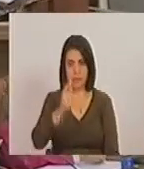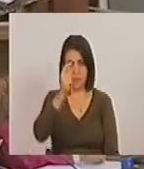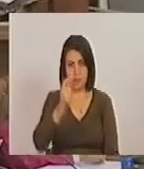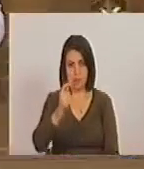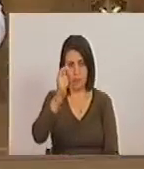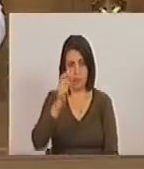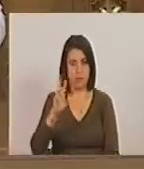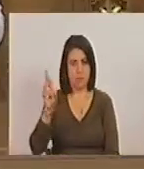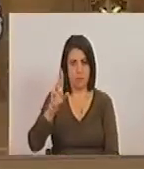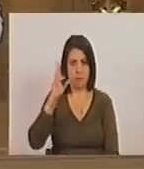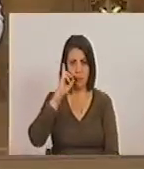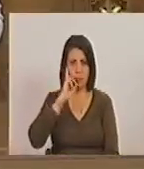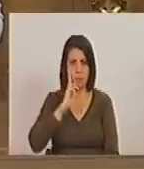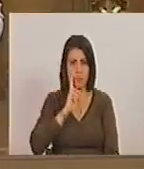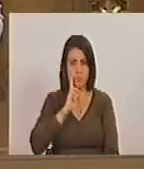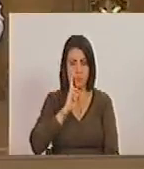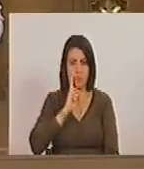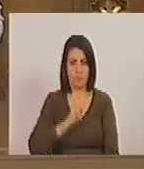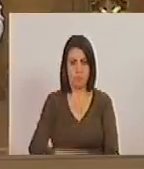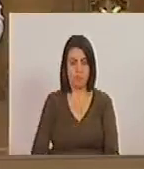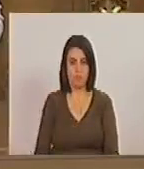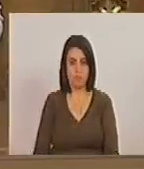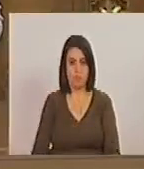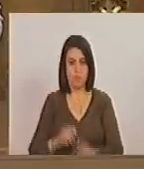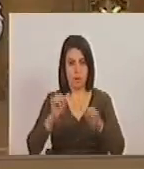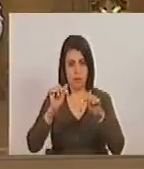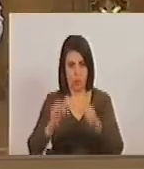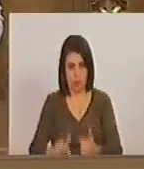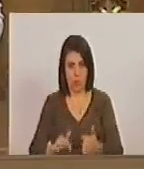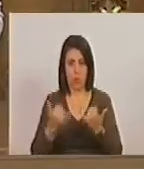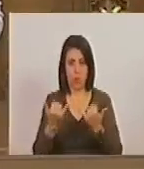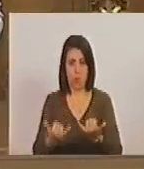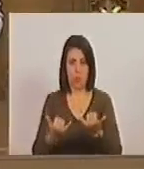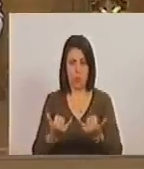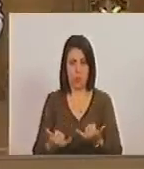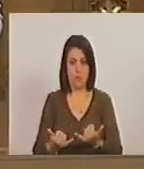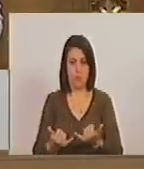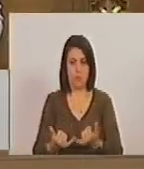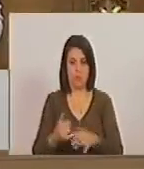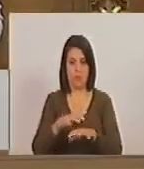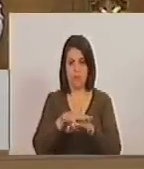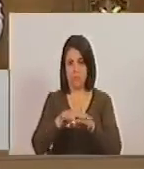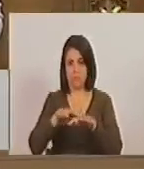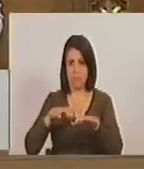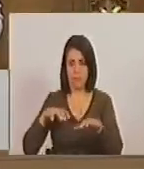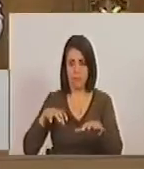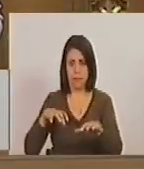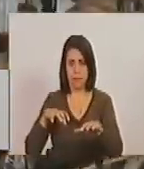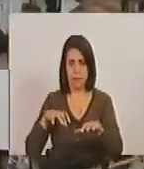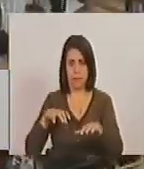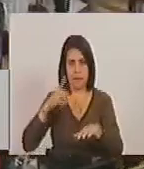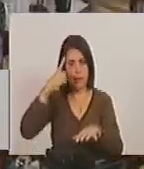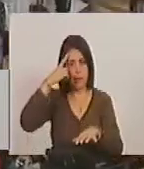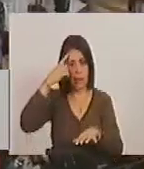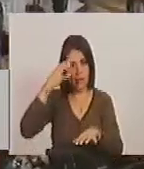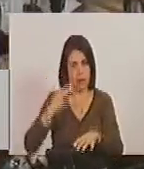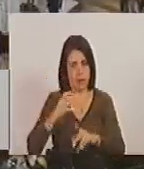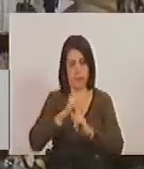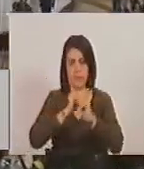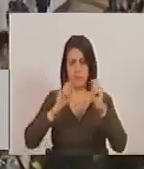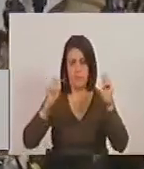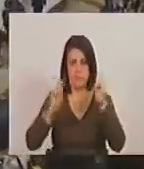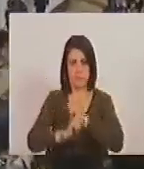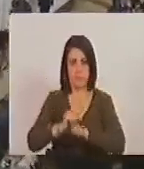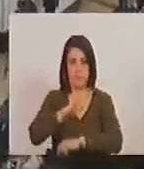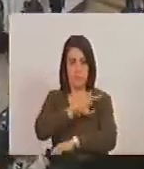diputados de la República Bolivariana, en este momento, mayoría creadora, transformadora